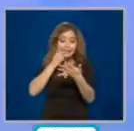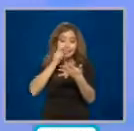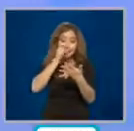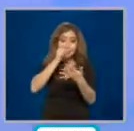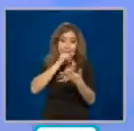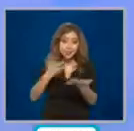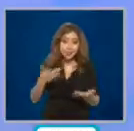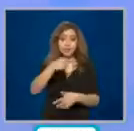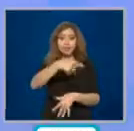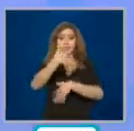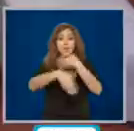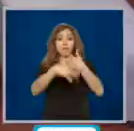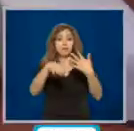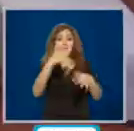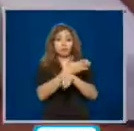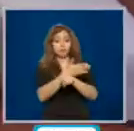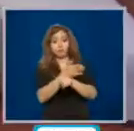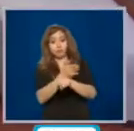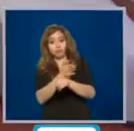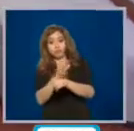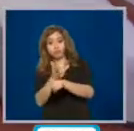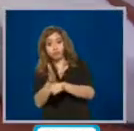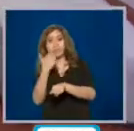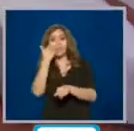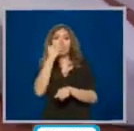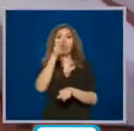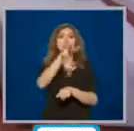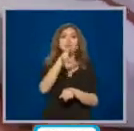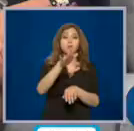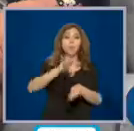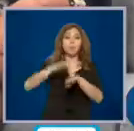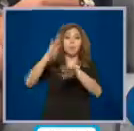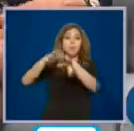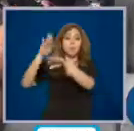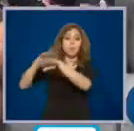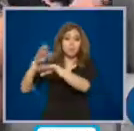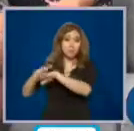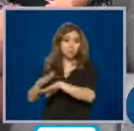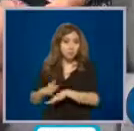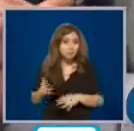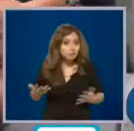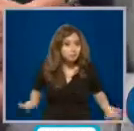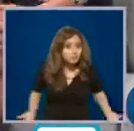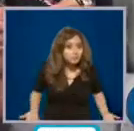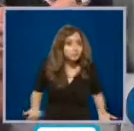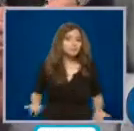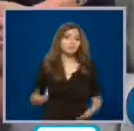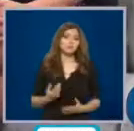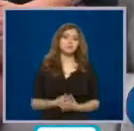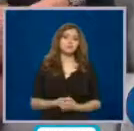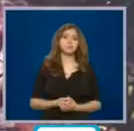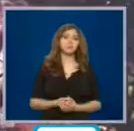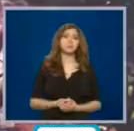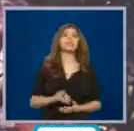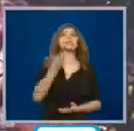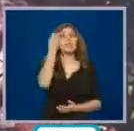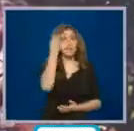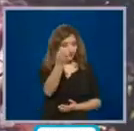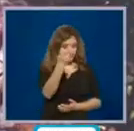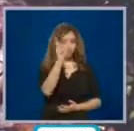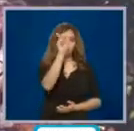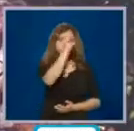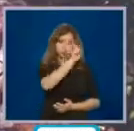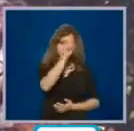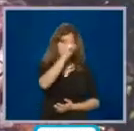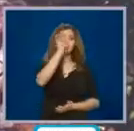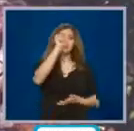los apagar- 15 capítulos te aventaste 18. Sí, ¿no? exacto. Porque así es. Porque había regresaste otros buenísimos, otra. ¿no? Exacto. Dios Pues mío. esa es otra de las